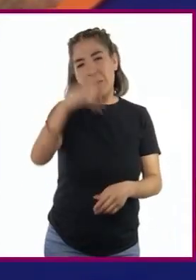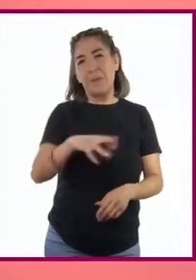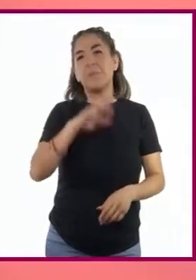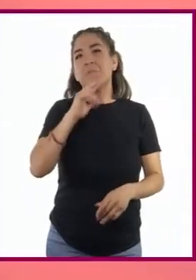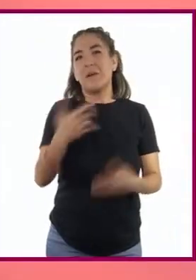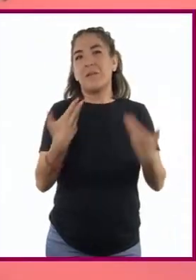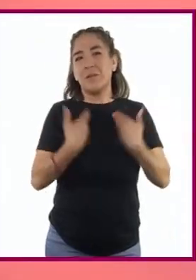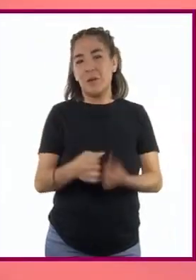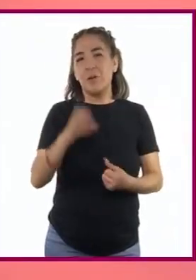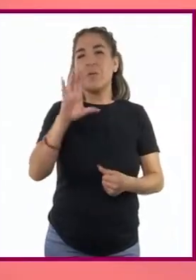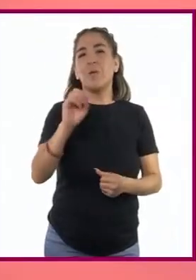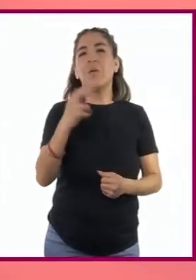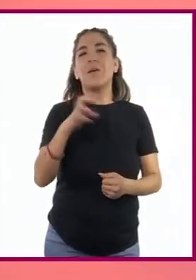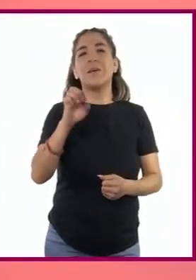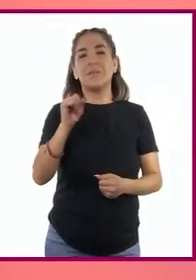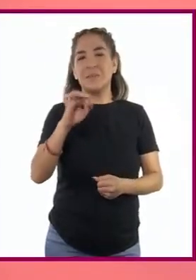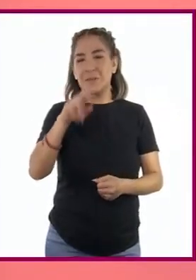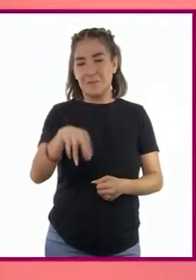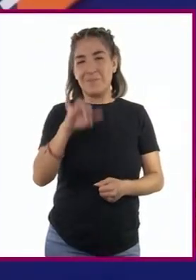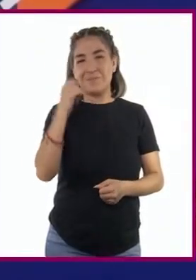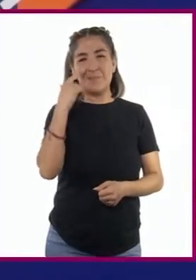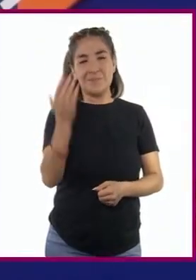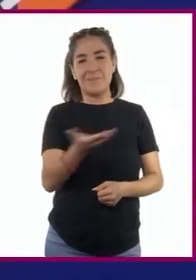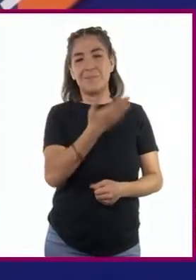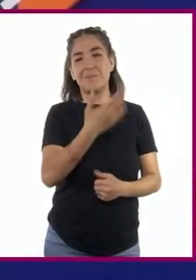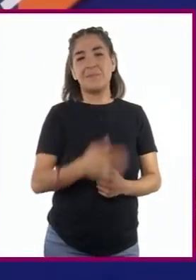cohesión? Claro que sí, adelante.